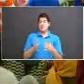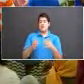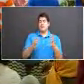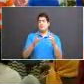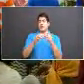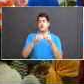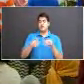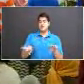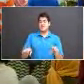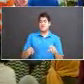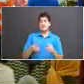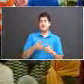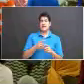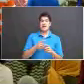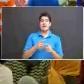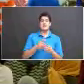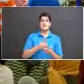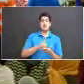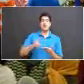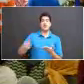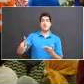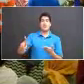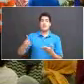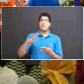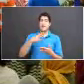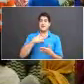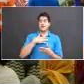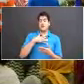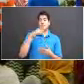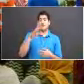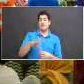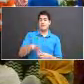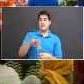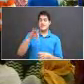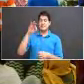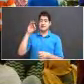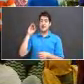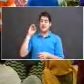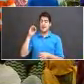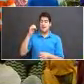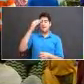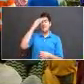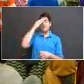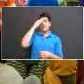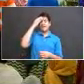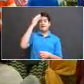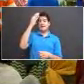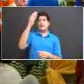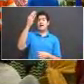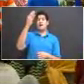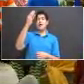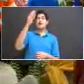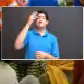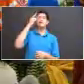sin rumbo, sin dirección, me escogiste.